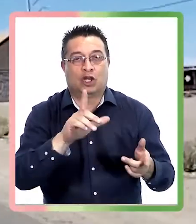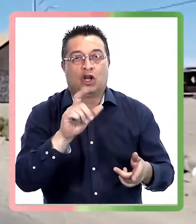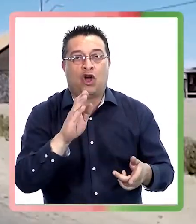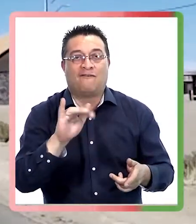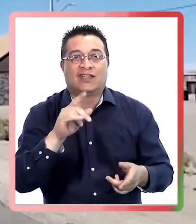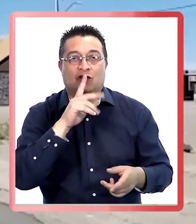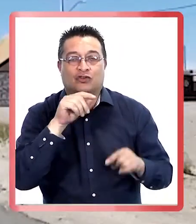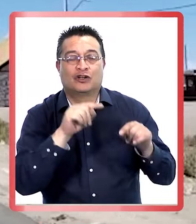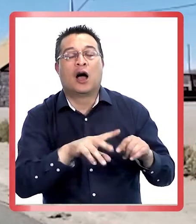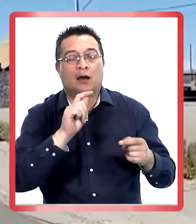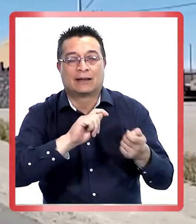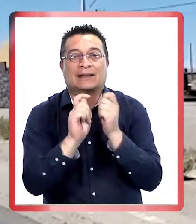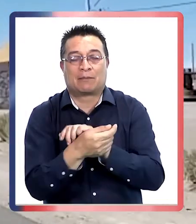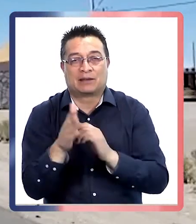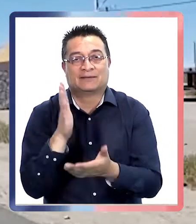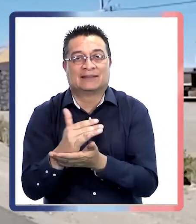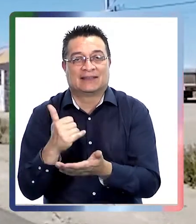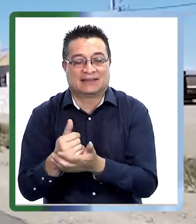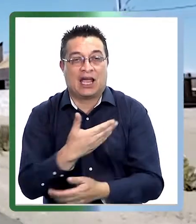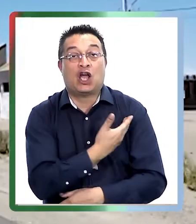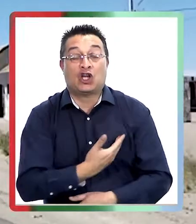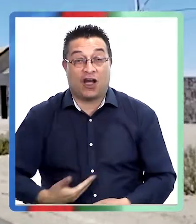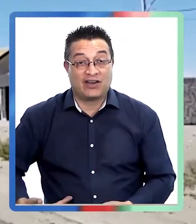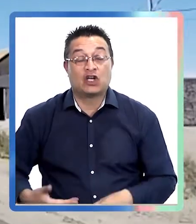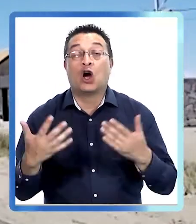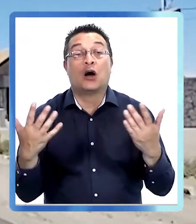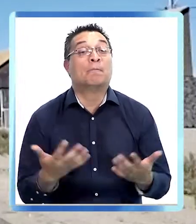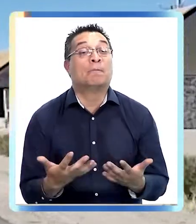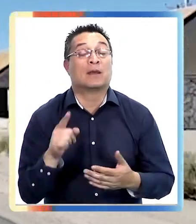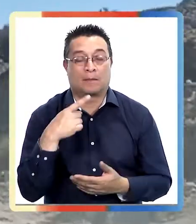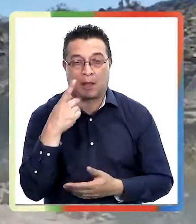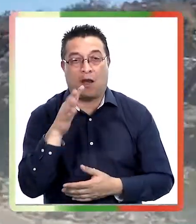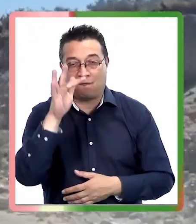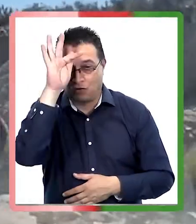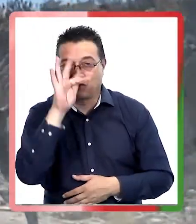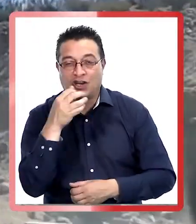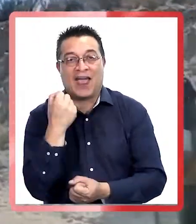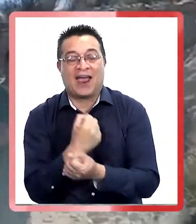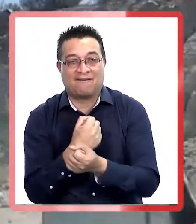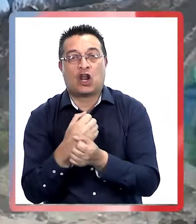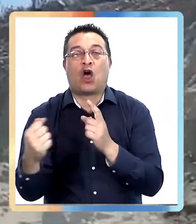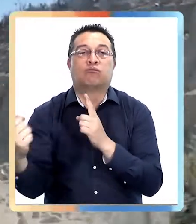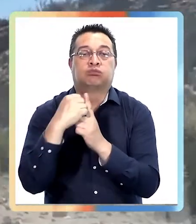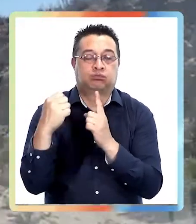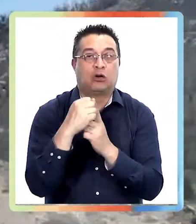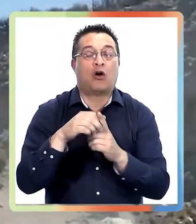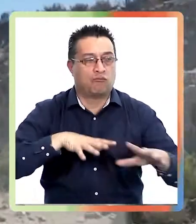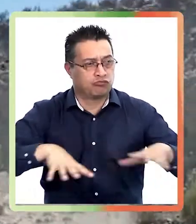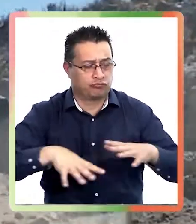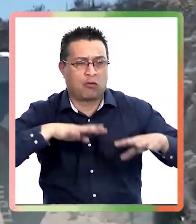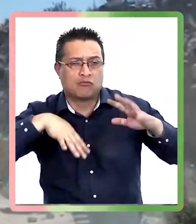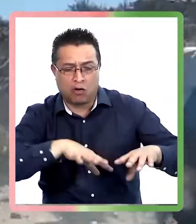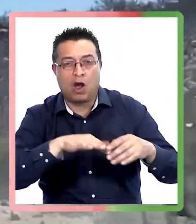que también cambia de estrategia el gobierno en su minuto después de que los funcionarios de Carabineros fueron golpeados, hubo una